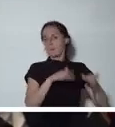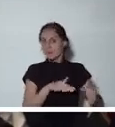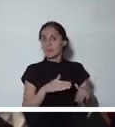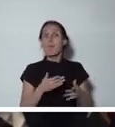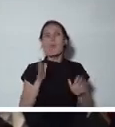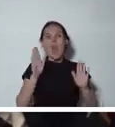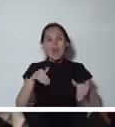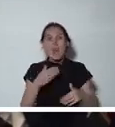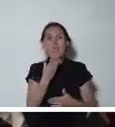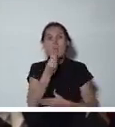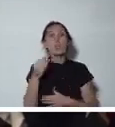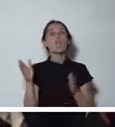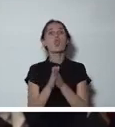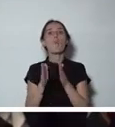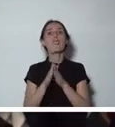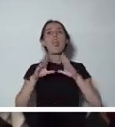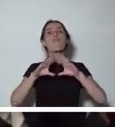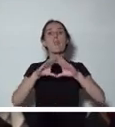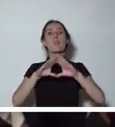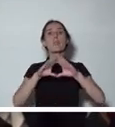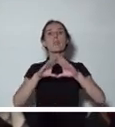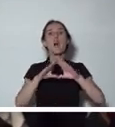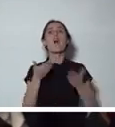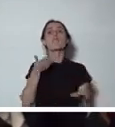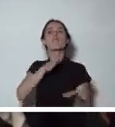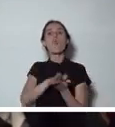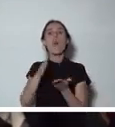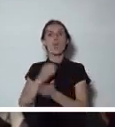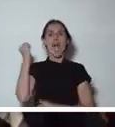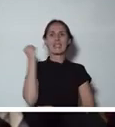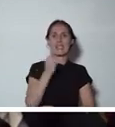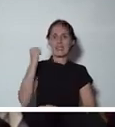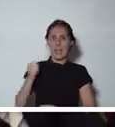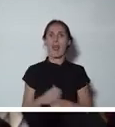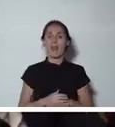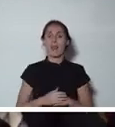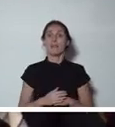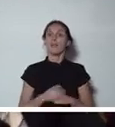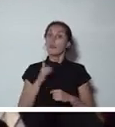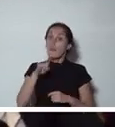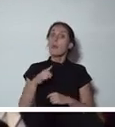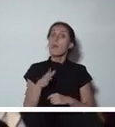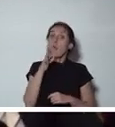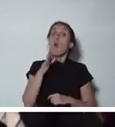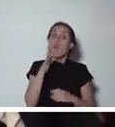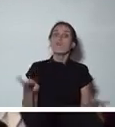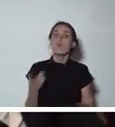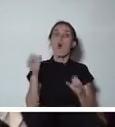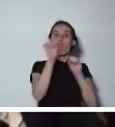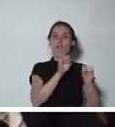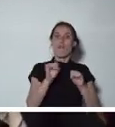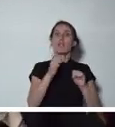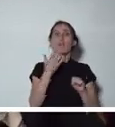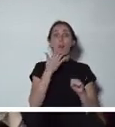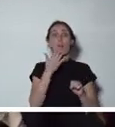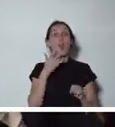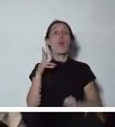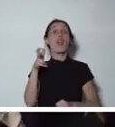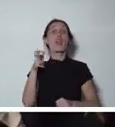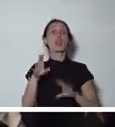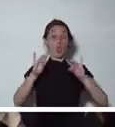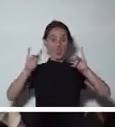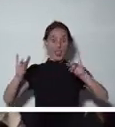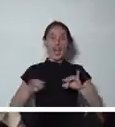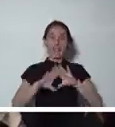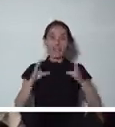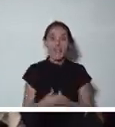de compañeras feministas por defender los derechos de las mujeres por defender como decía Sira los derechos de la tierra pero compañeras si no